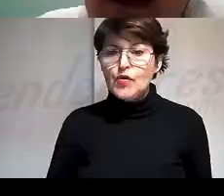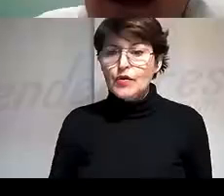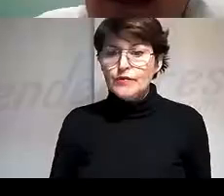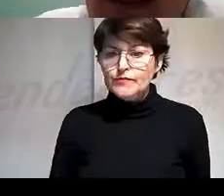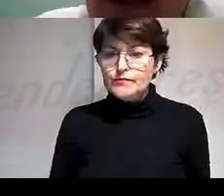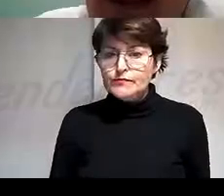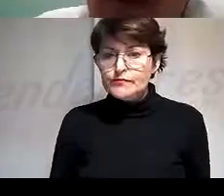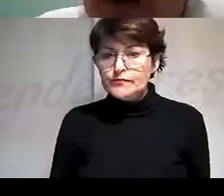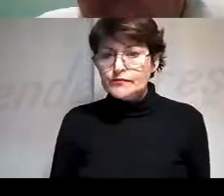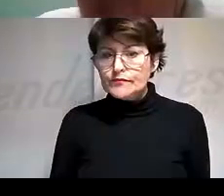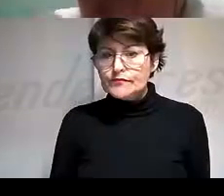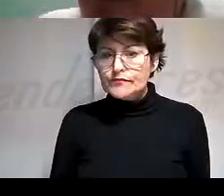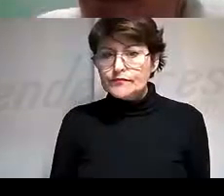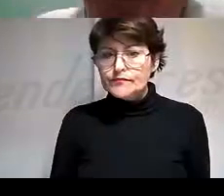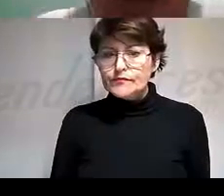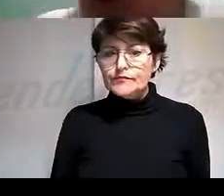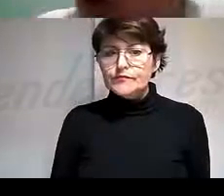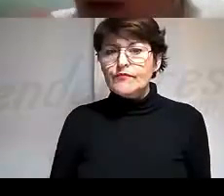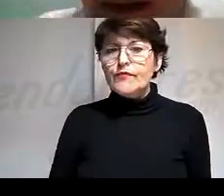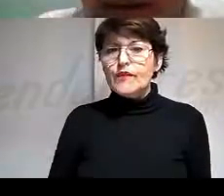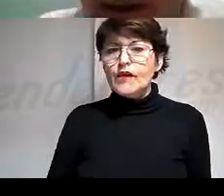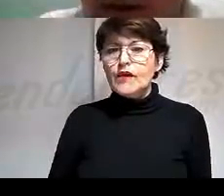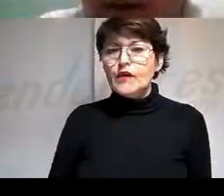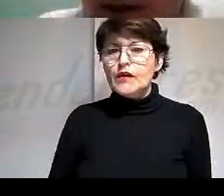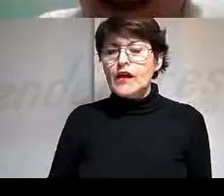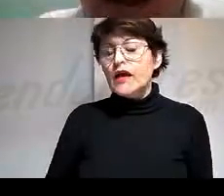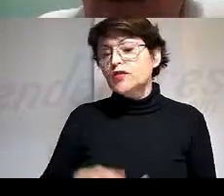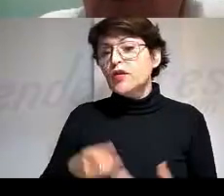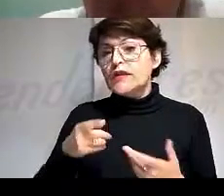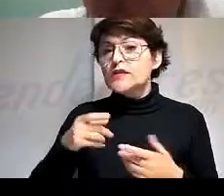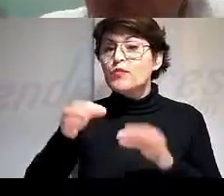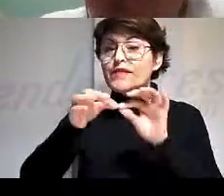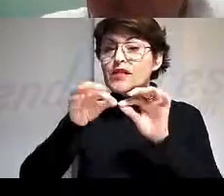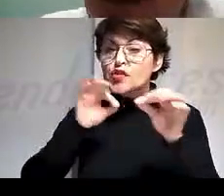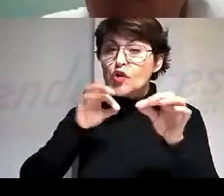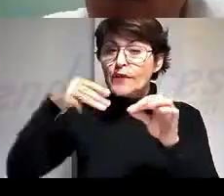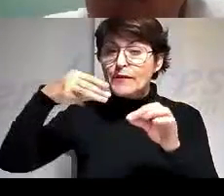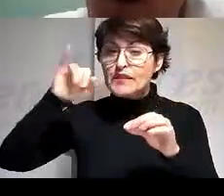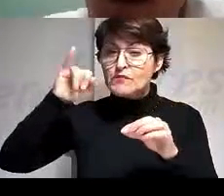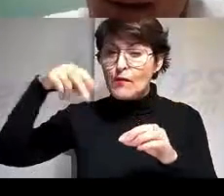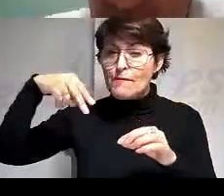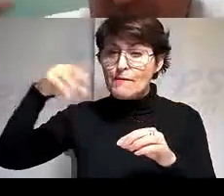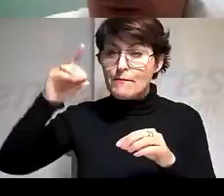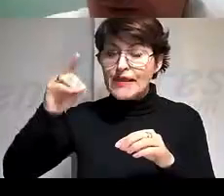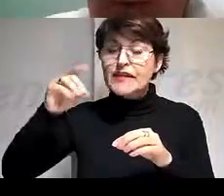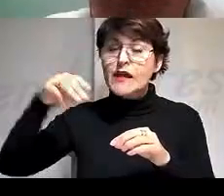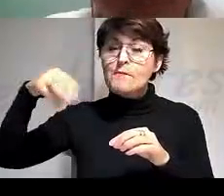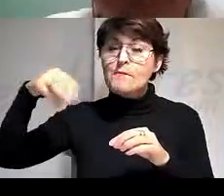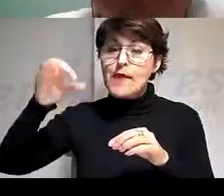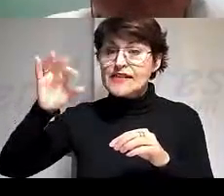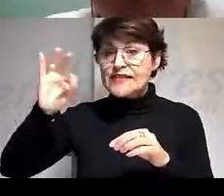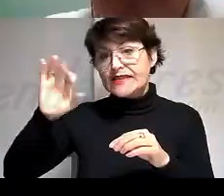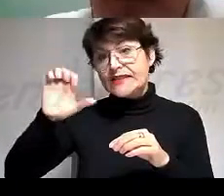tanto, MindMaster Extreme nos puede venir fenomenal en todo proceso de recuperación después del ejercicio